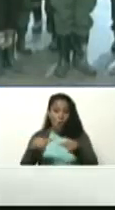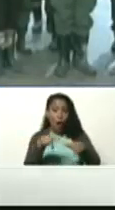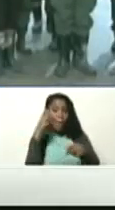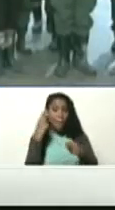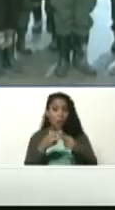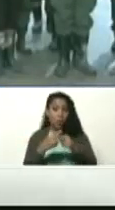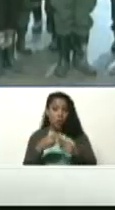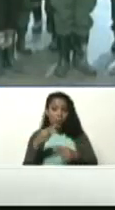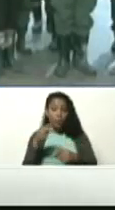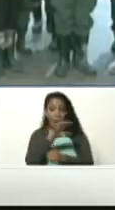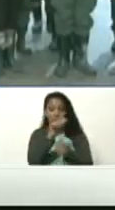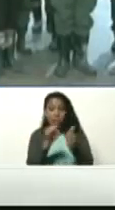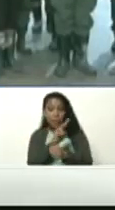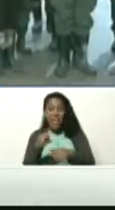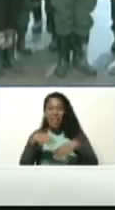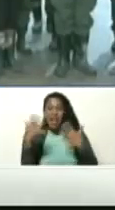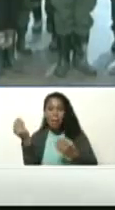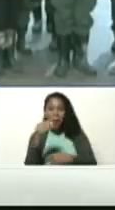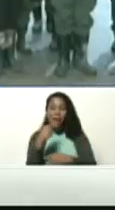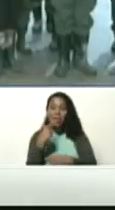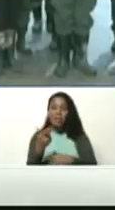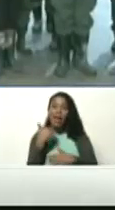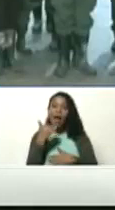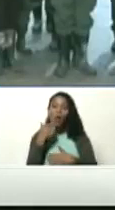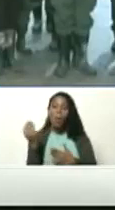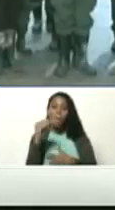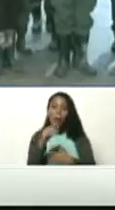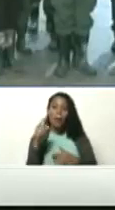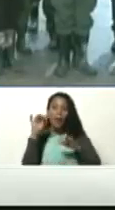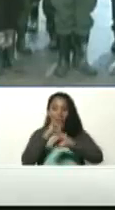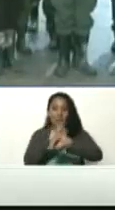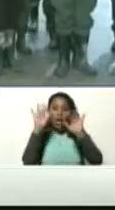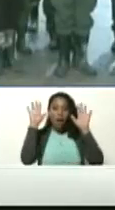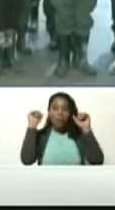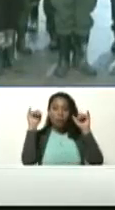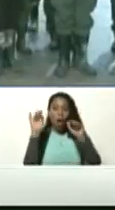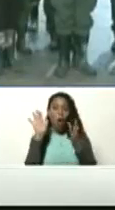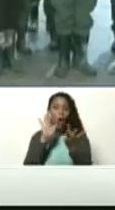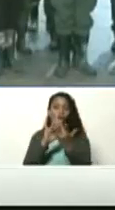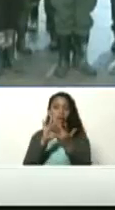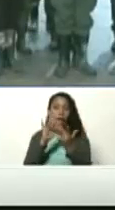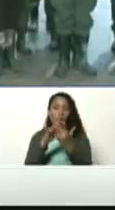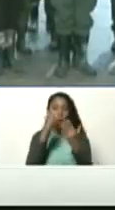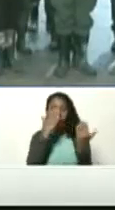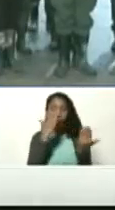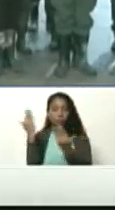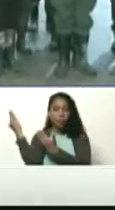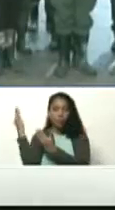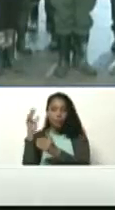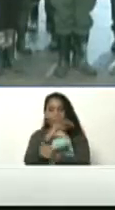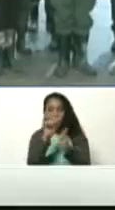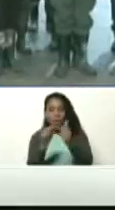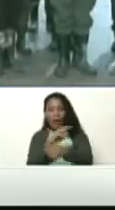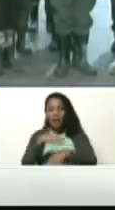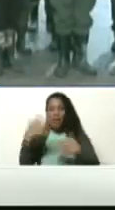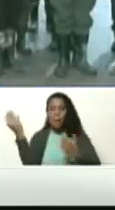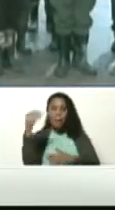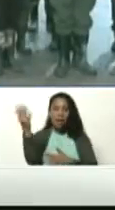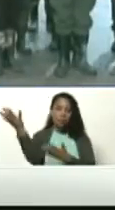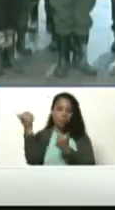Así que, vicepresidenta, ¿qué más me tiene que agregar para despedir el pase? Vicepresidenta, ¿qué más?